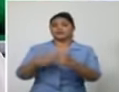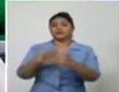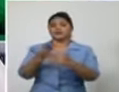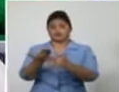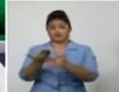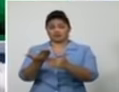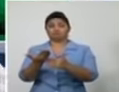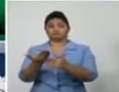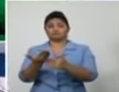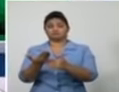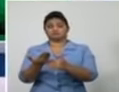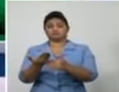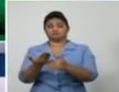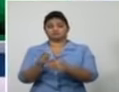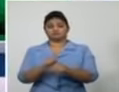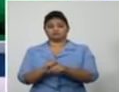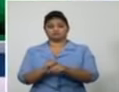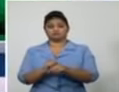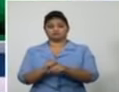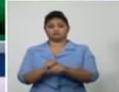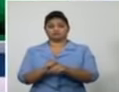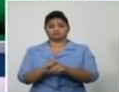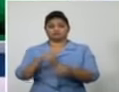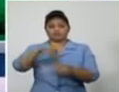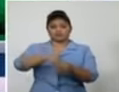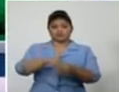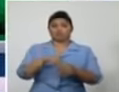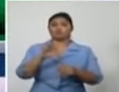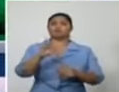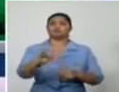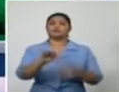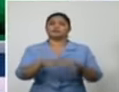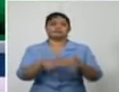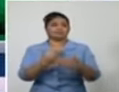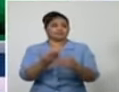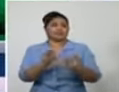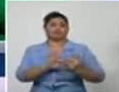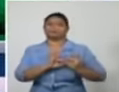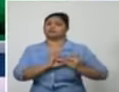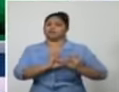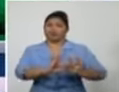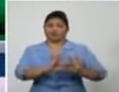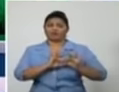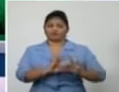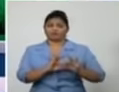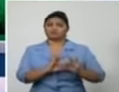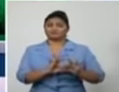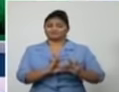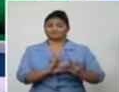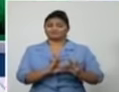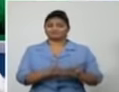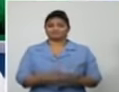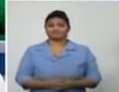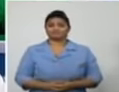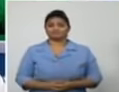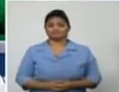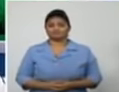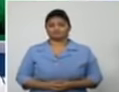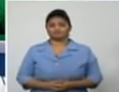de ellos en terapia intensiva por las complicaciones que presentó en el día de